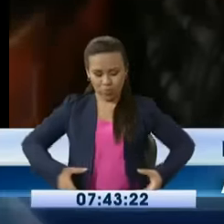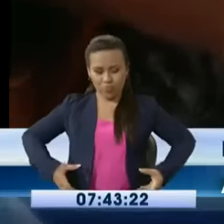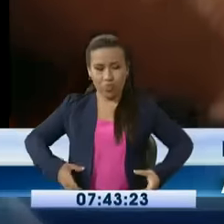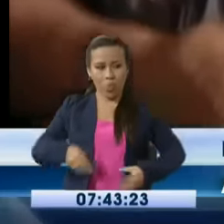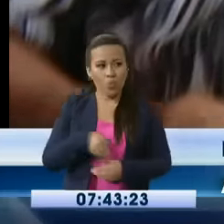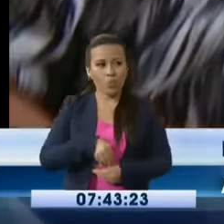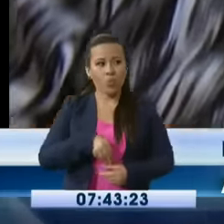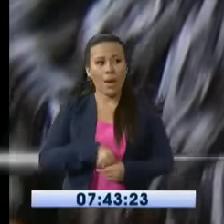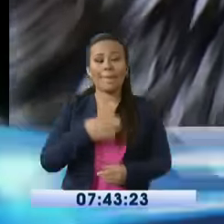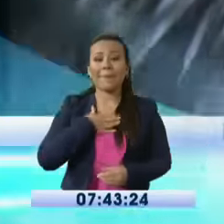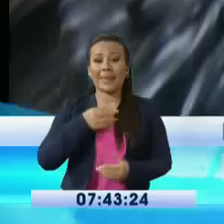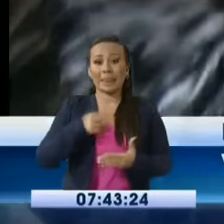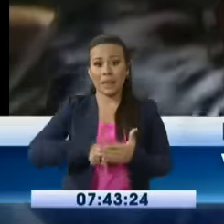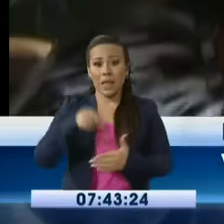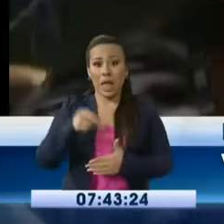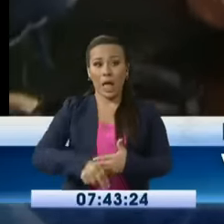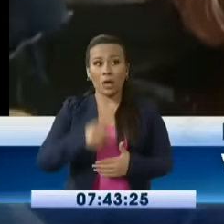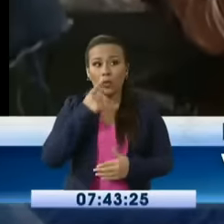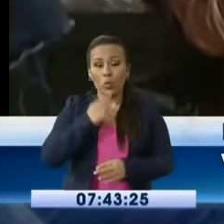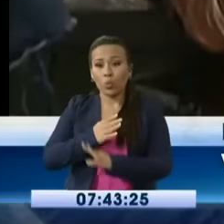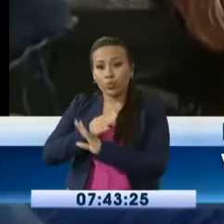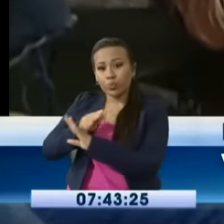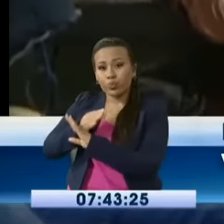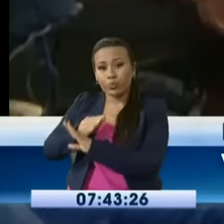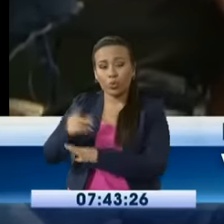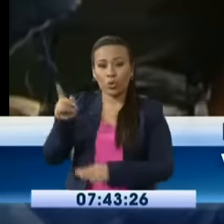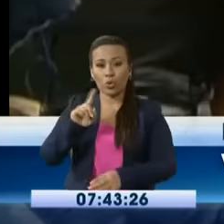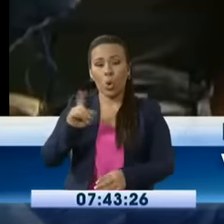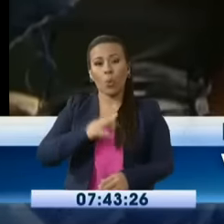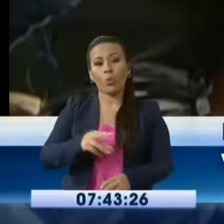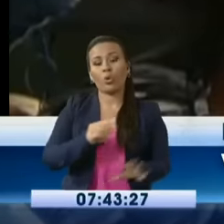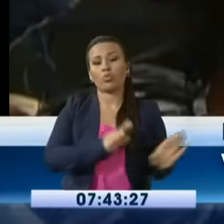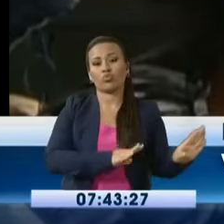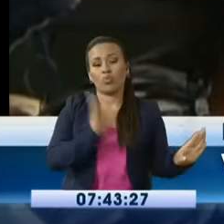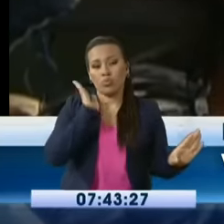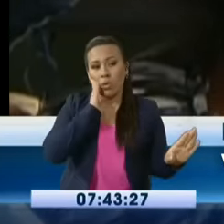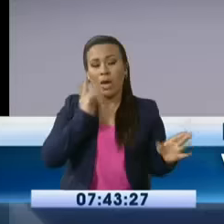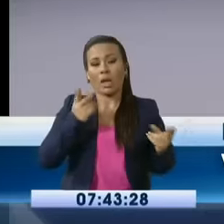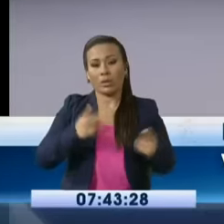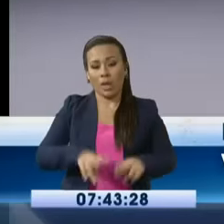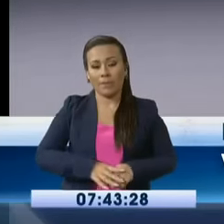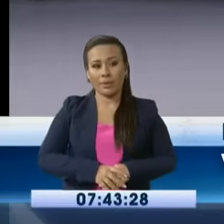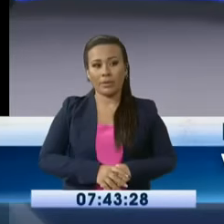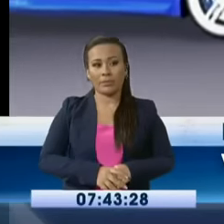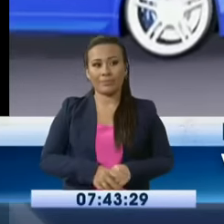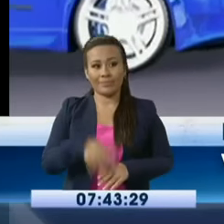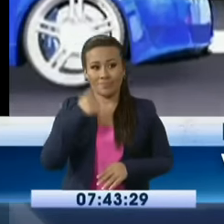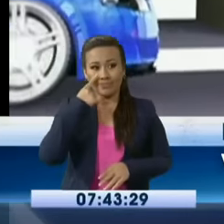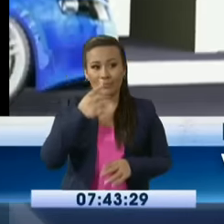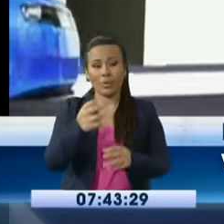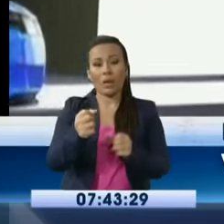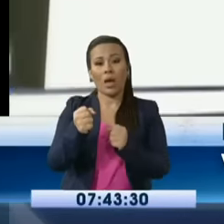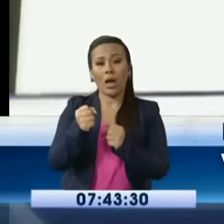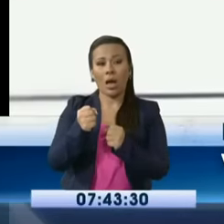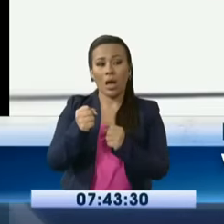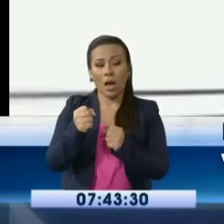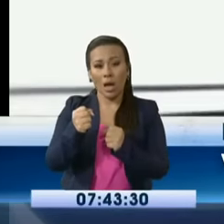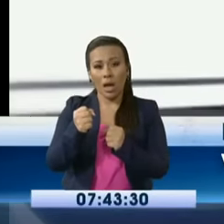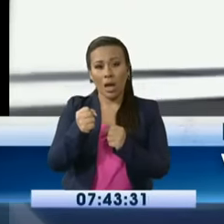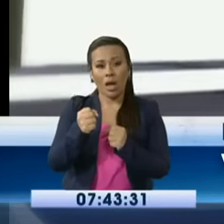nieto forcejeó pues por no dejar que se robaran lo de la mamá. Ella cargaba un canguro. Eso dice mi hija, mamá, se cayeron